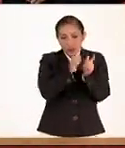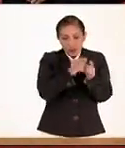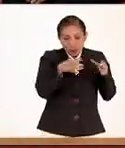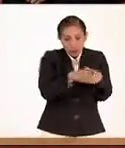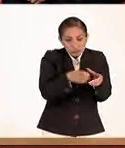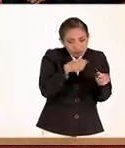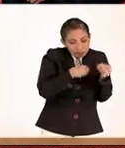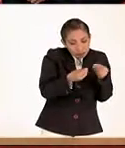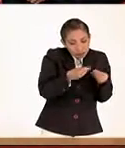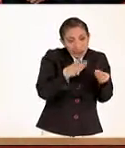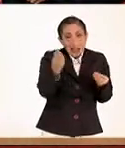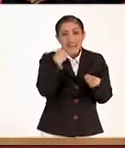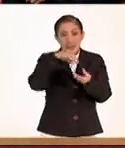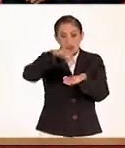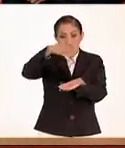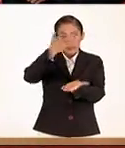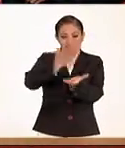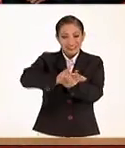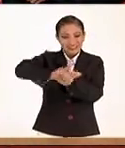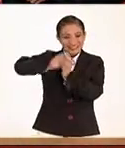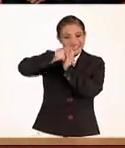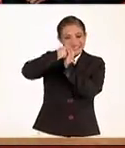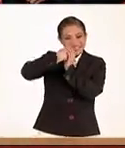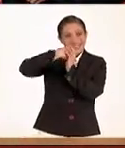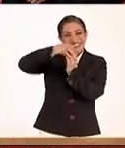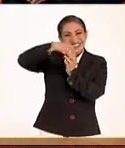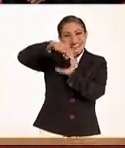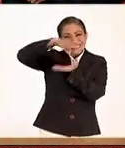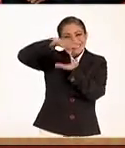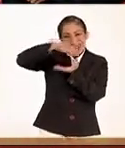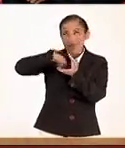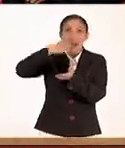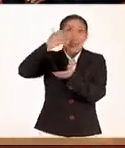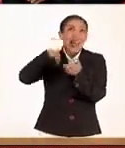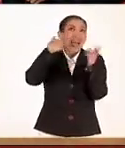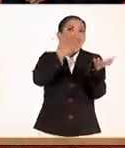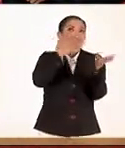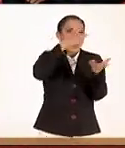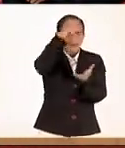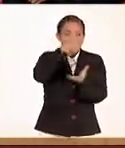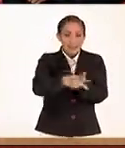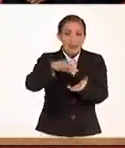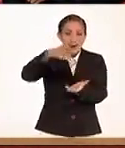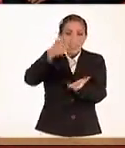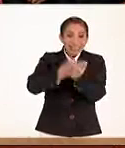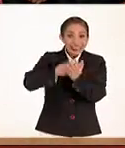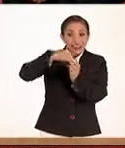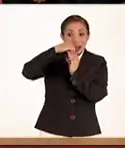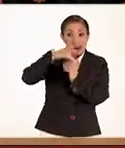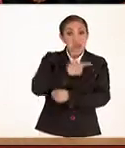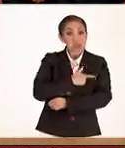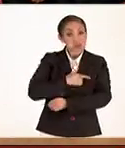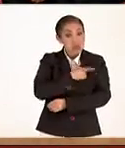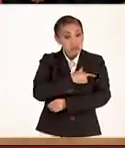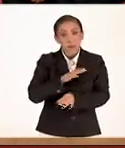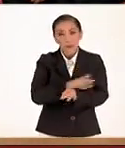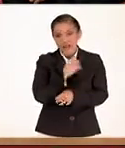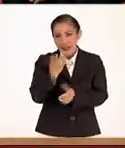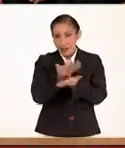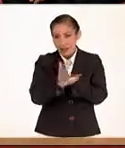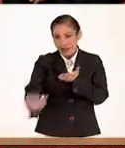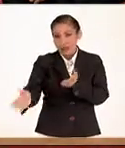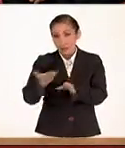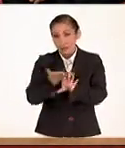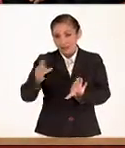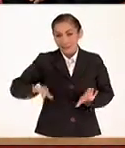fue hacer un taco obviamente pues nos inspiramos en méjico y realmente les gustó mucho porque aparte es